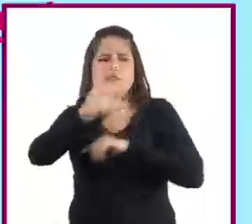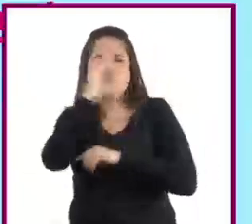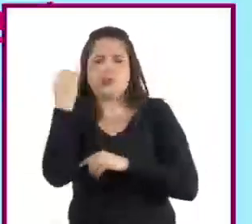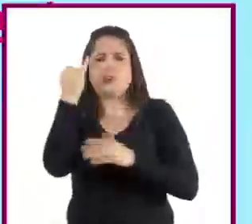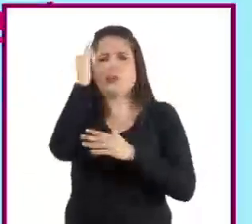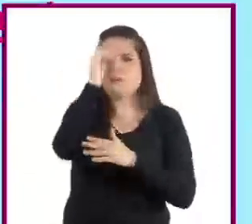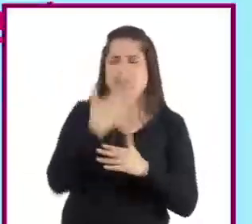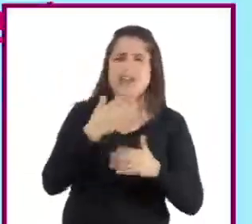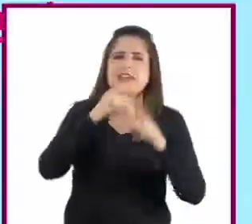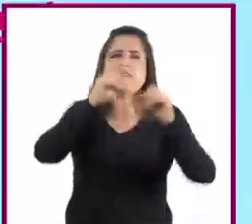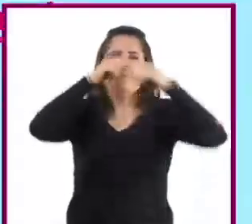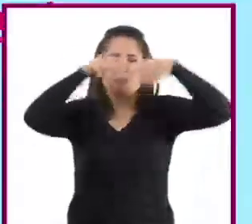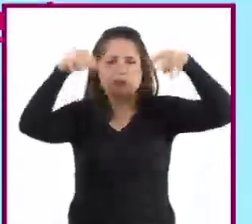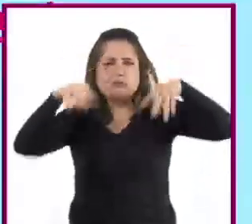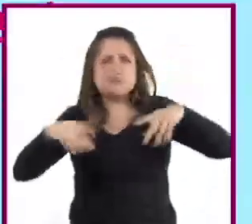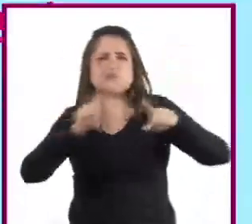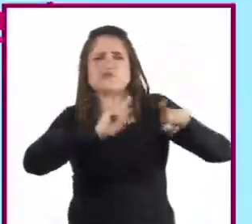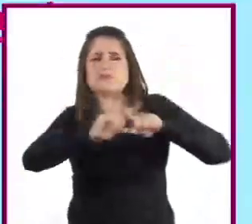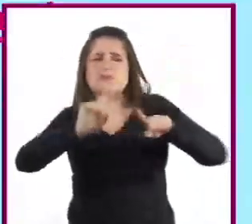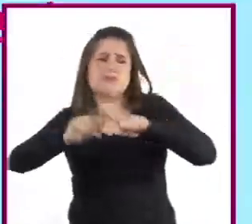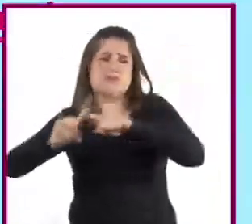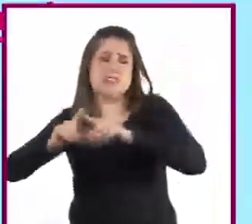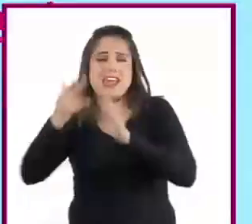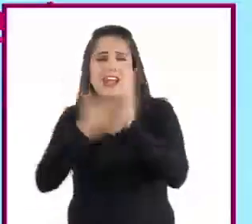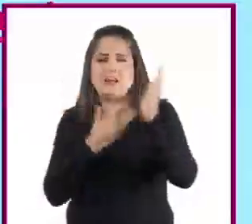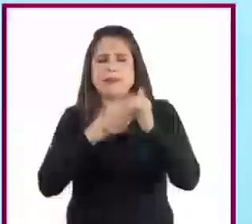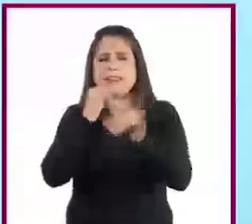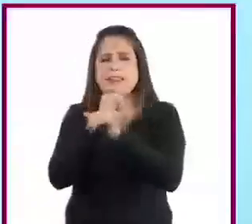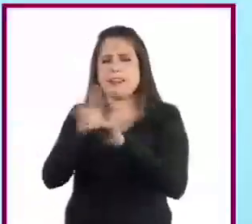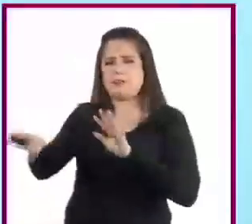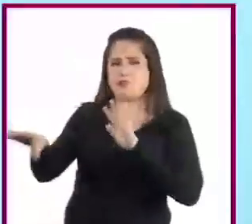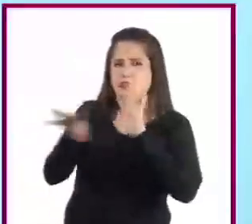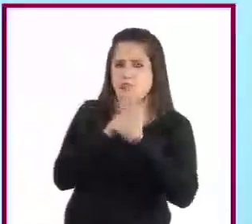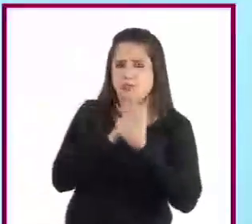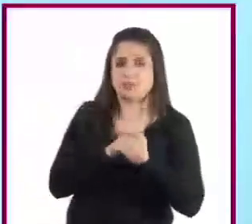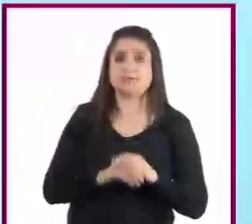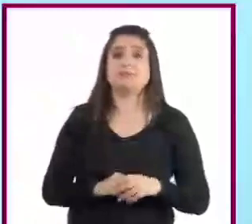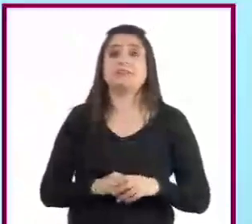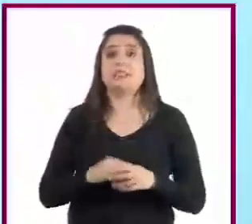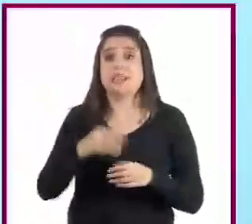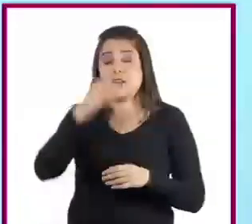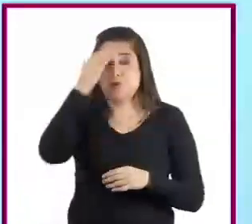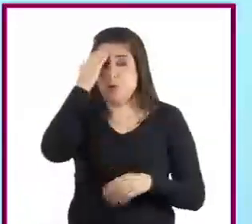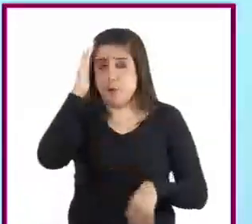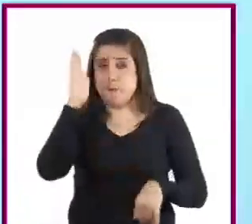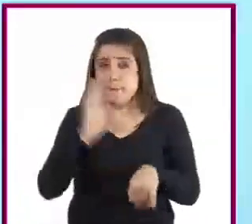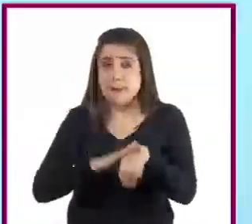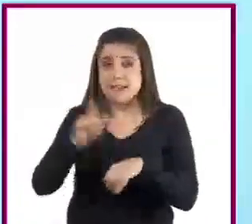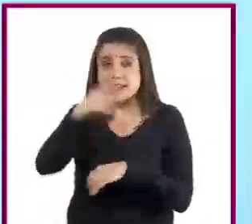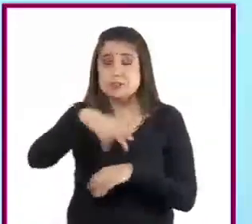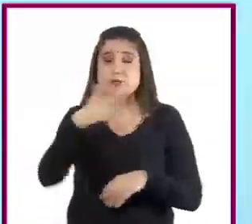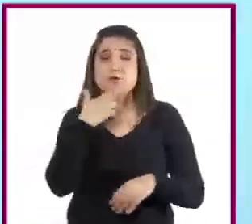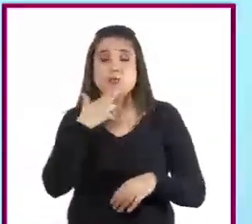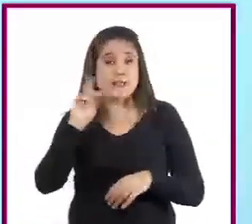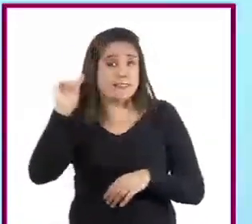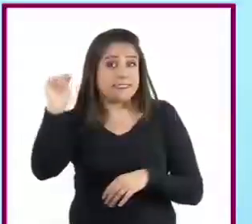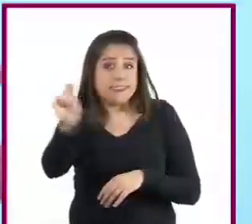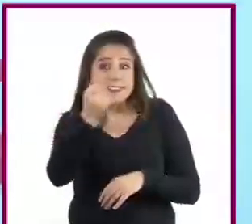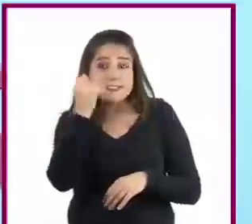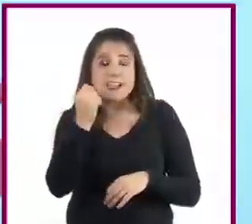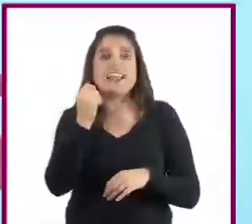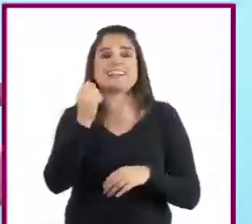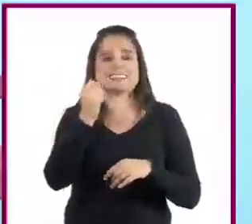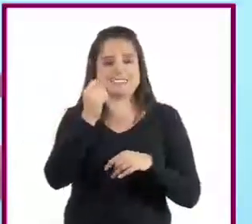dibujos o por medio de las herramientas de Internet. Para conocer más acerca del uso de la tecnología,